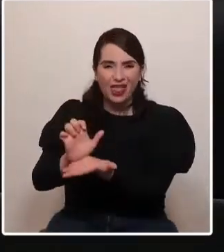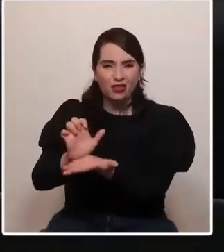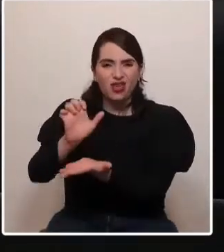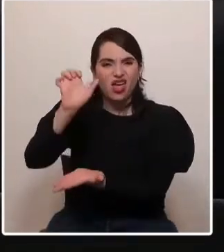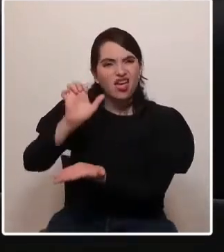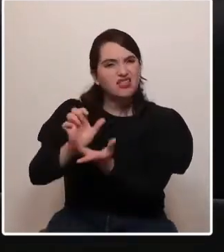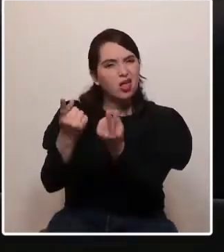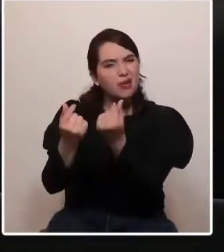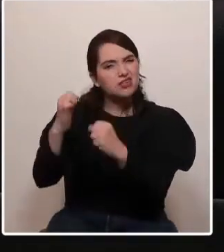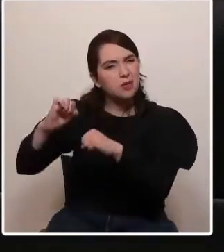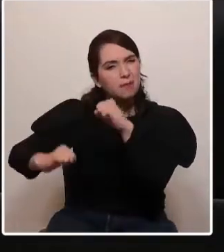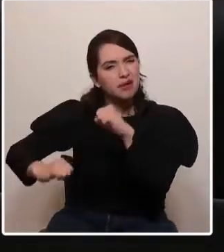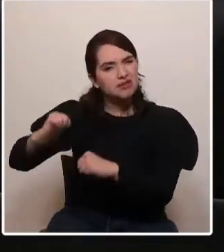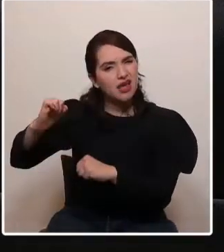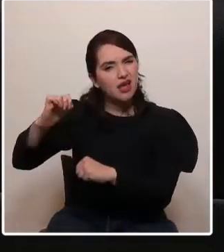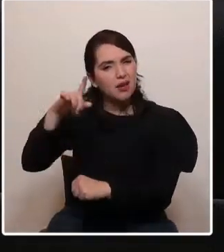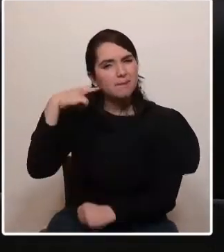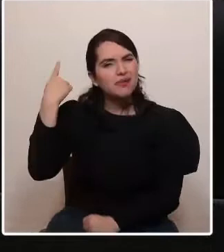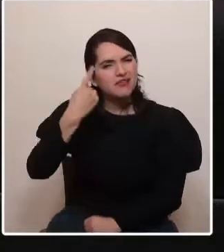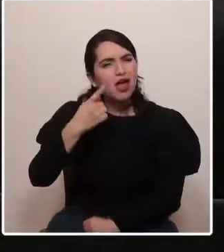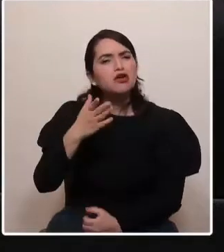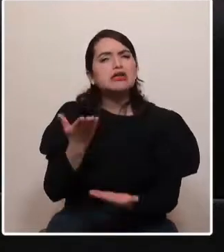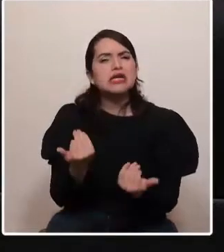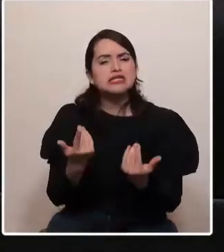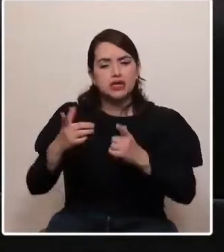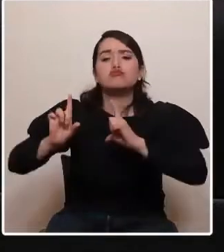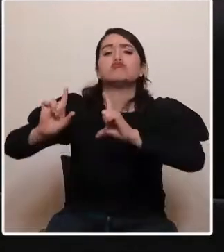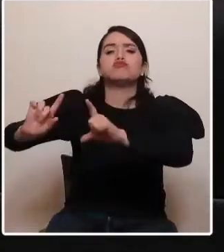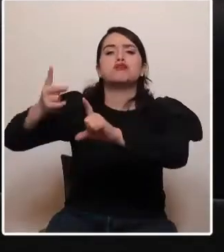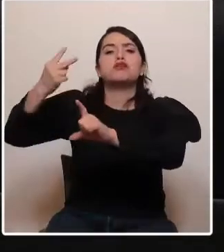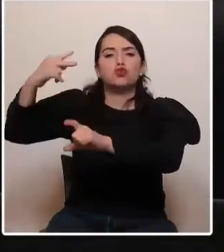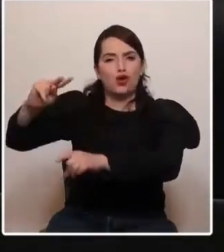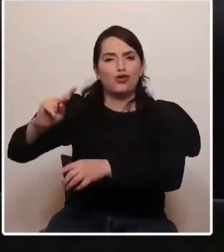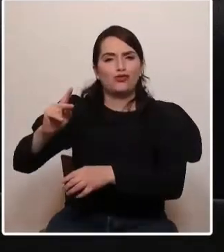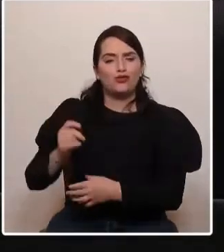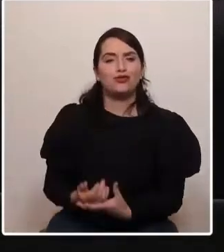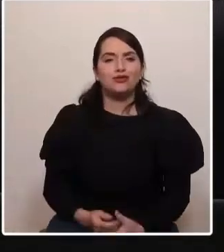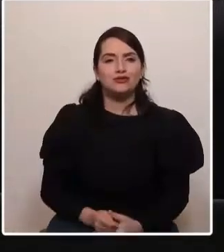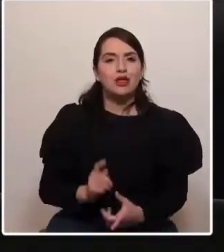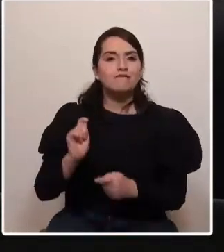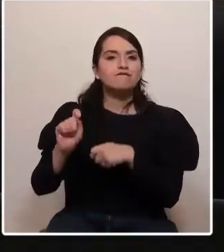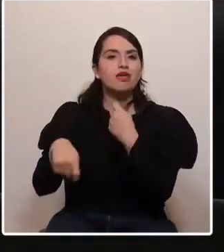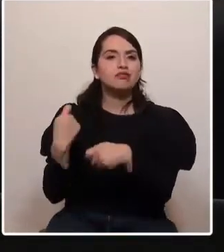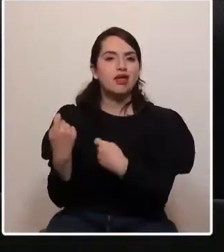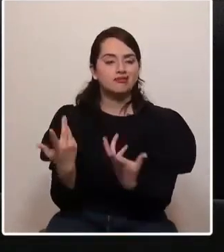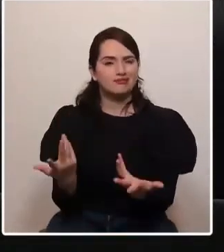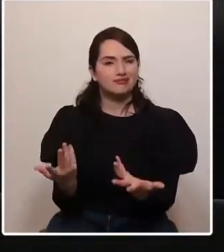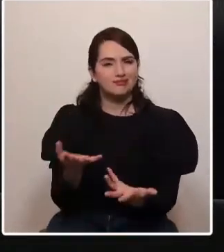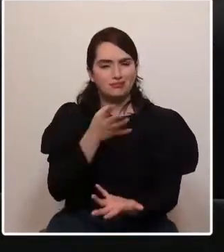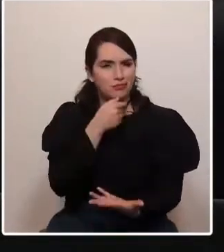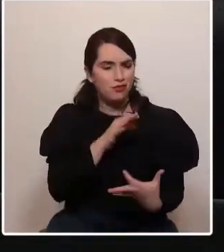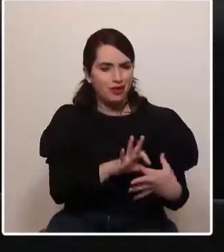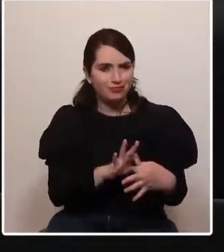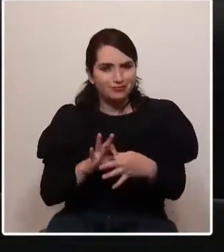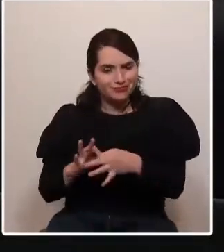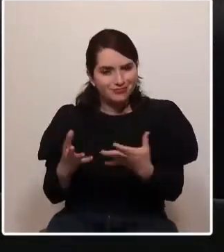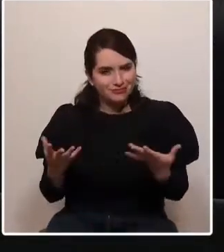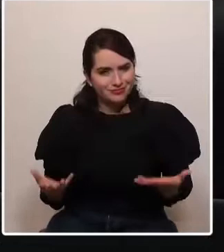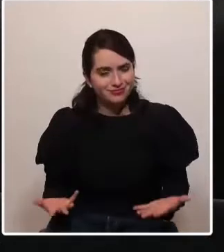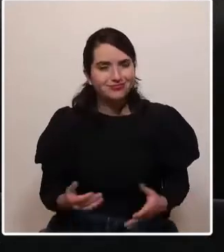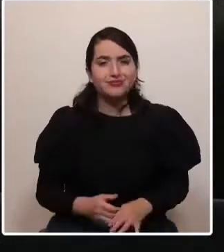empresa privada más que requiere ser titular de derechos de autor para explotarlos comercialmente, lo cual no tiene sentido. Las